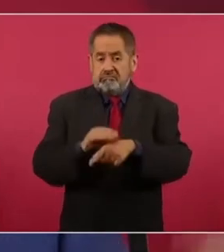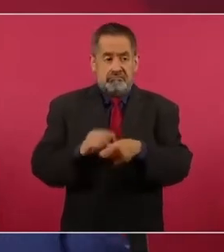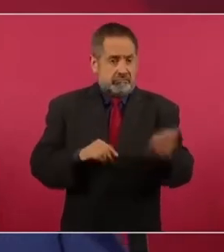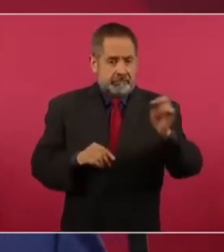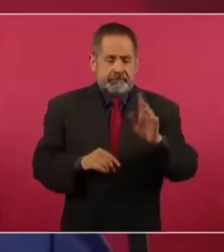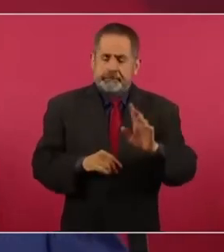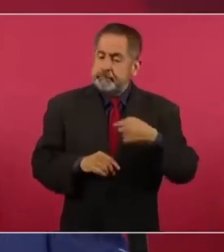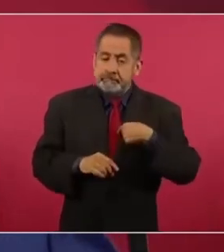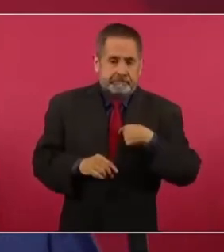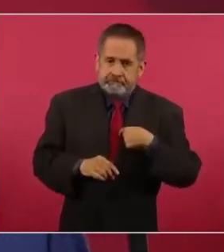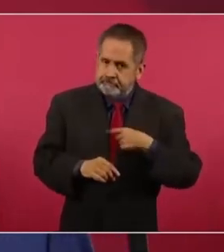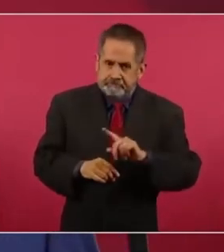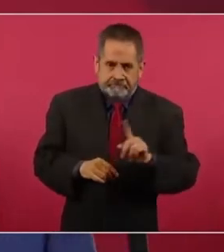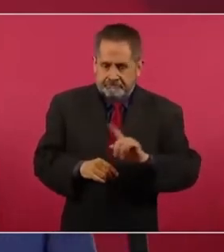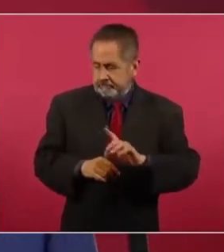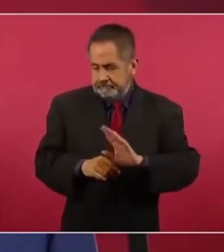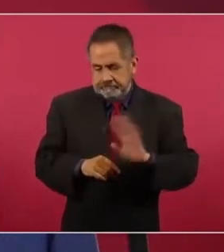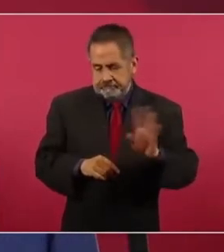Pero